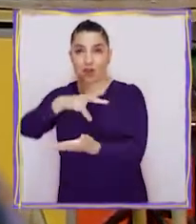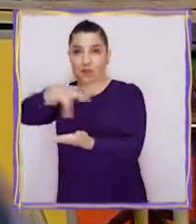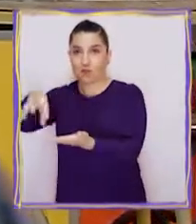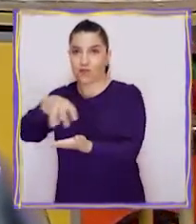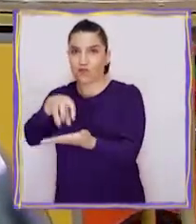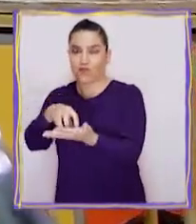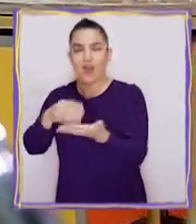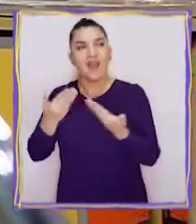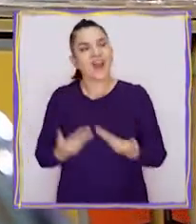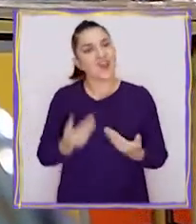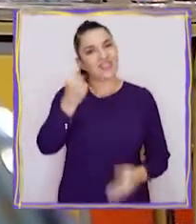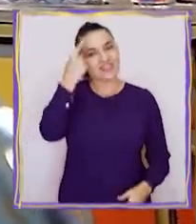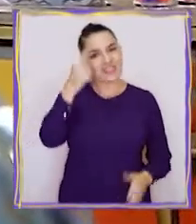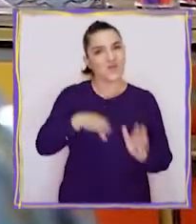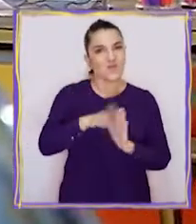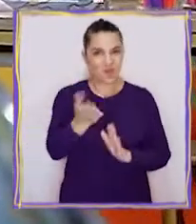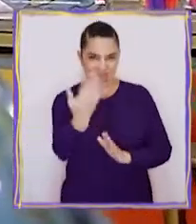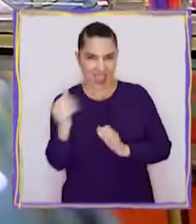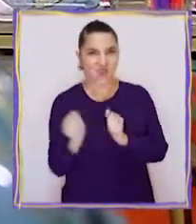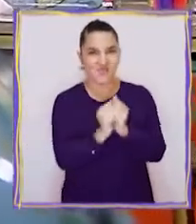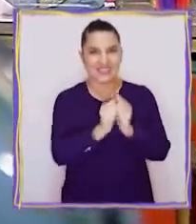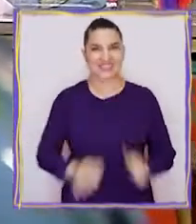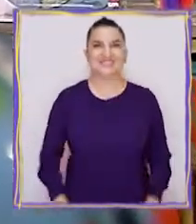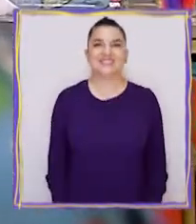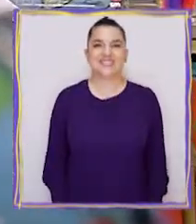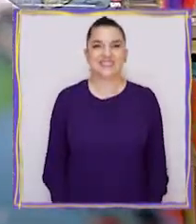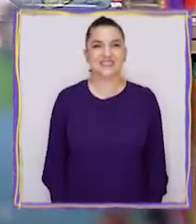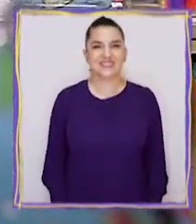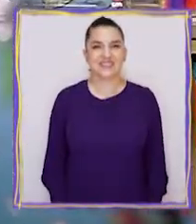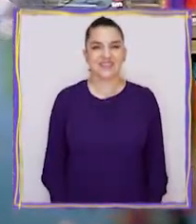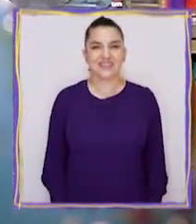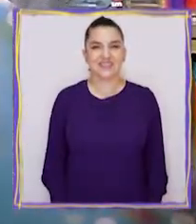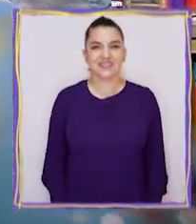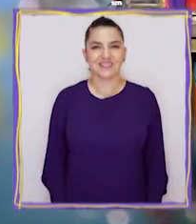Estoy entendiendo más. Acompáñenme.